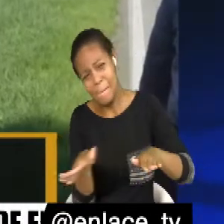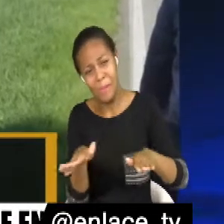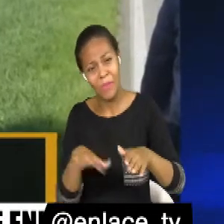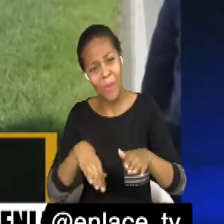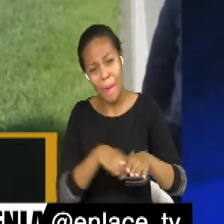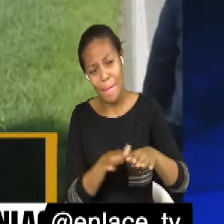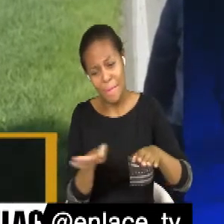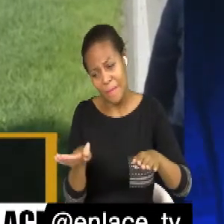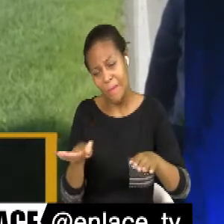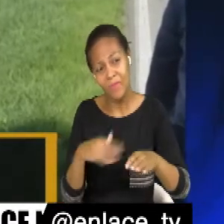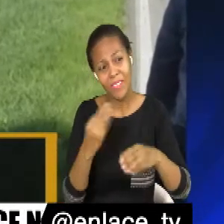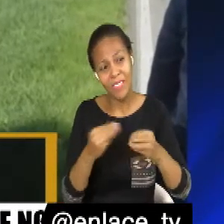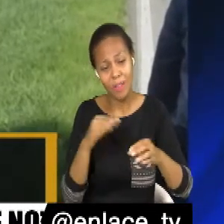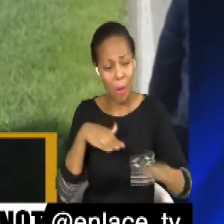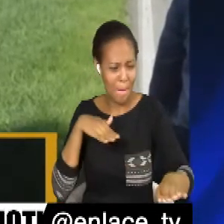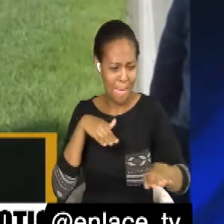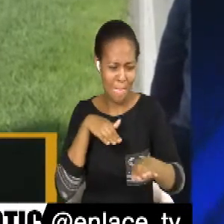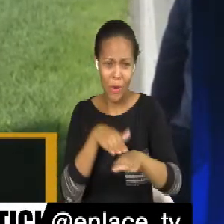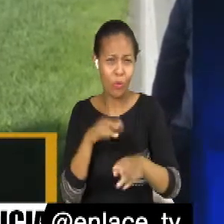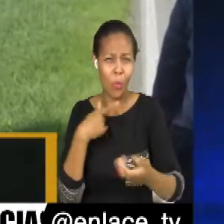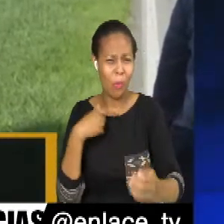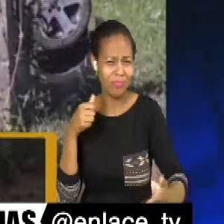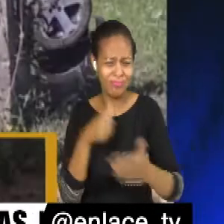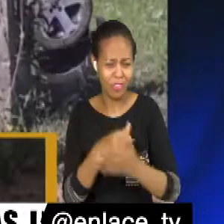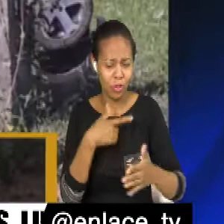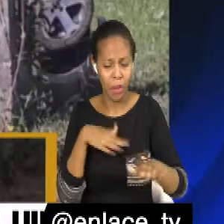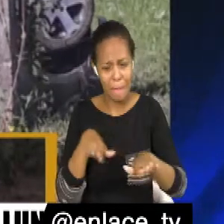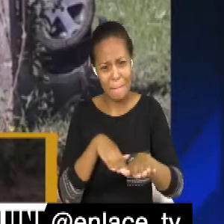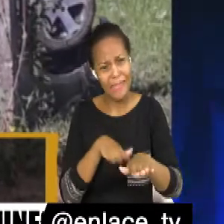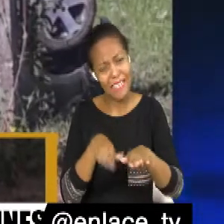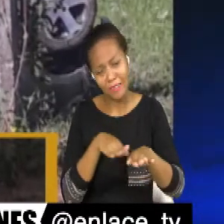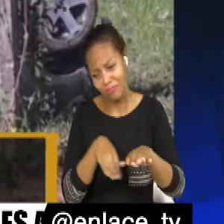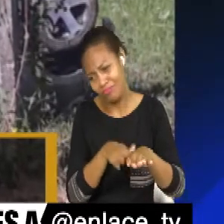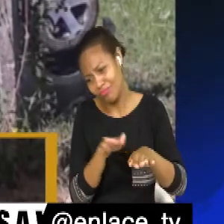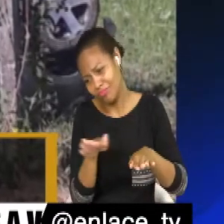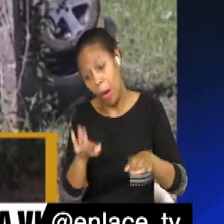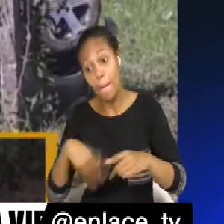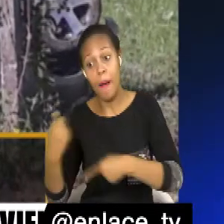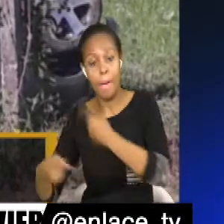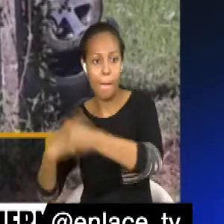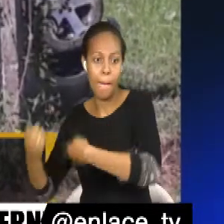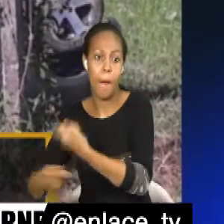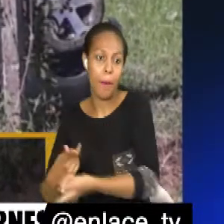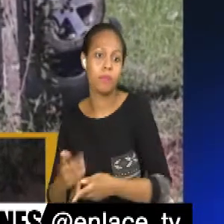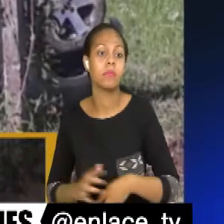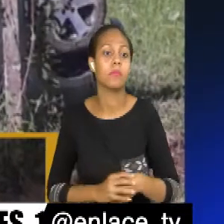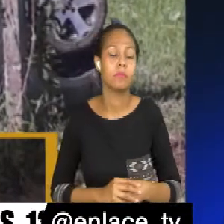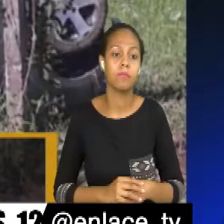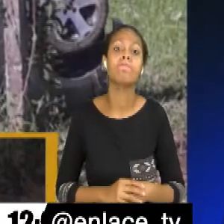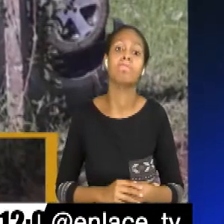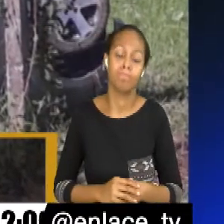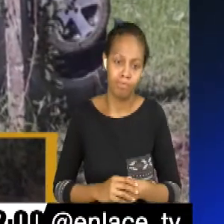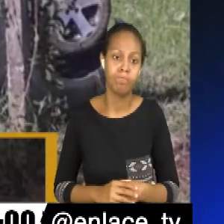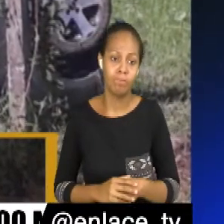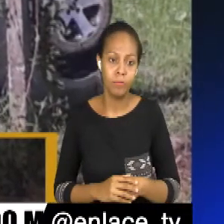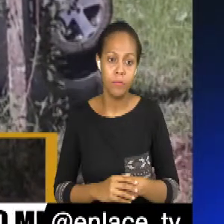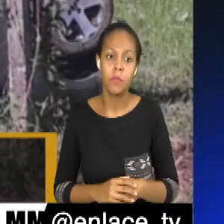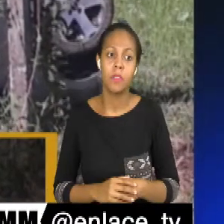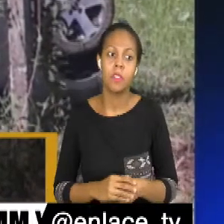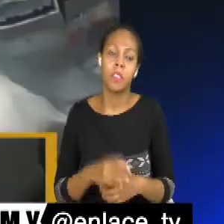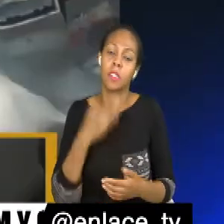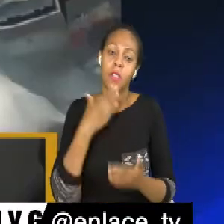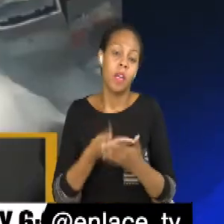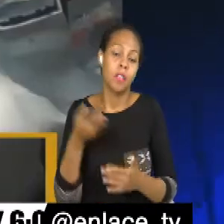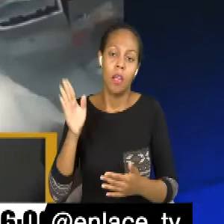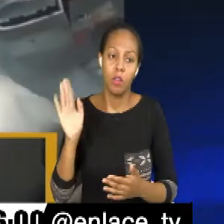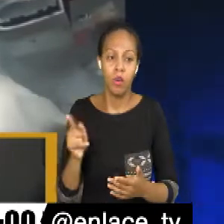un costado y dimos vuelta. Pues, gracias a Dios todo fue material y no fue ninguna persona,